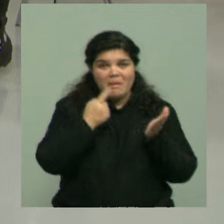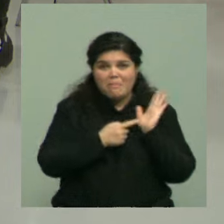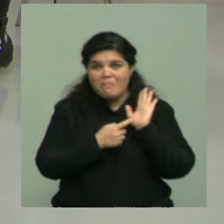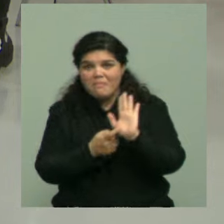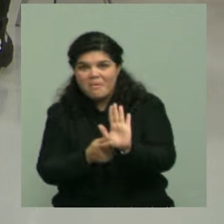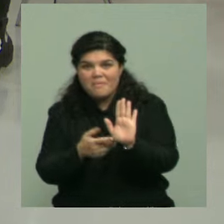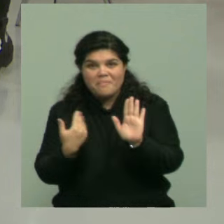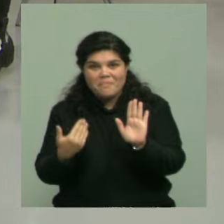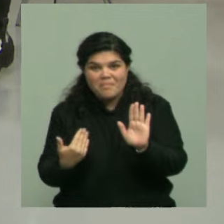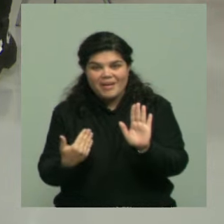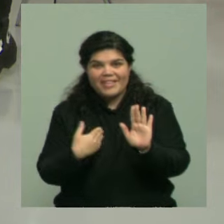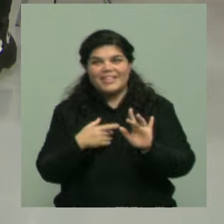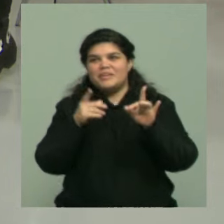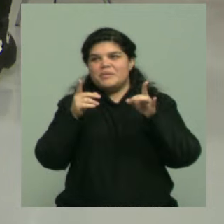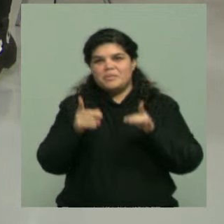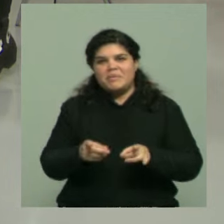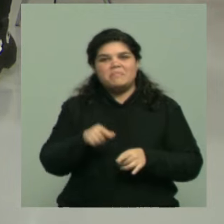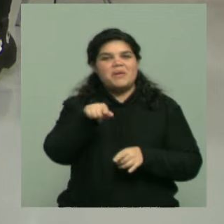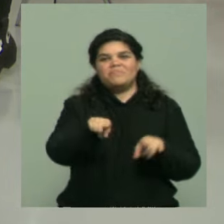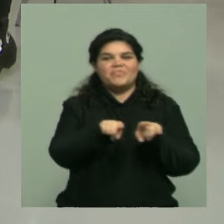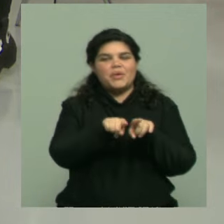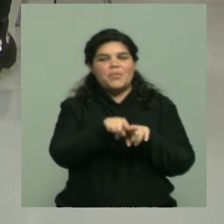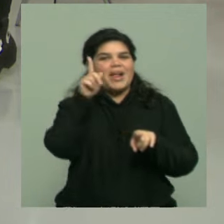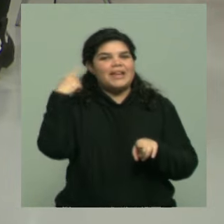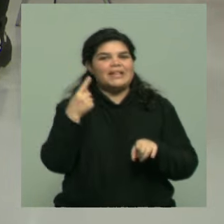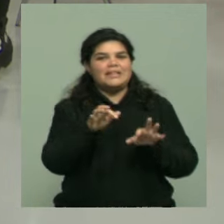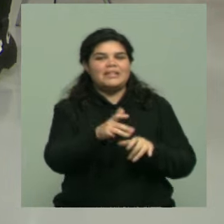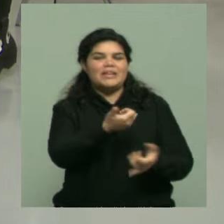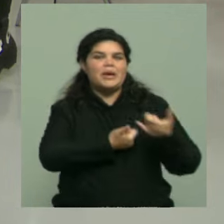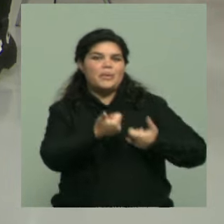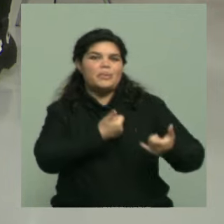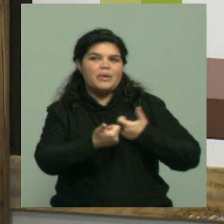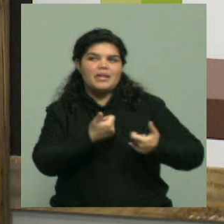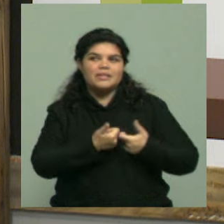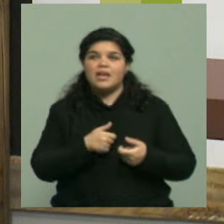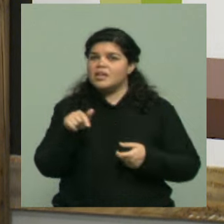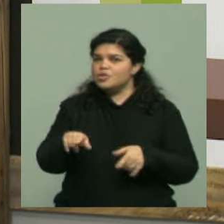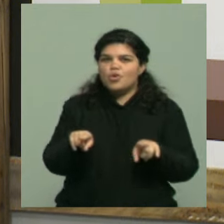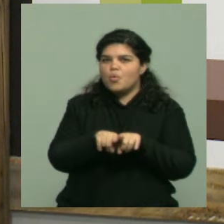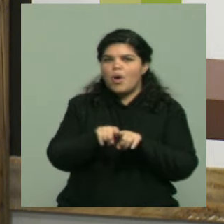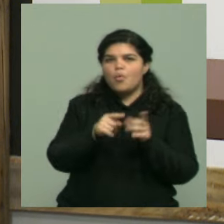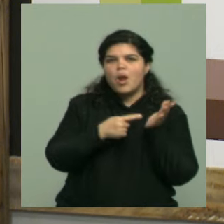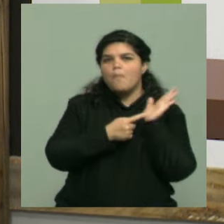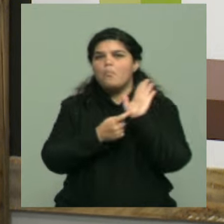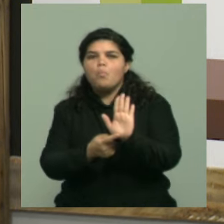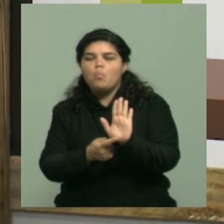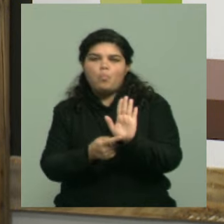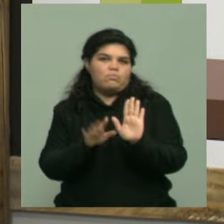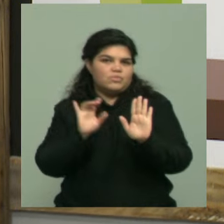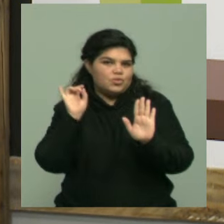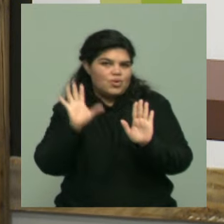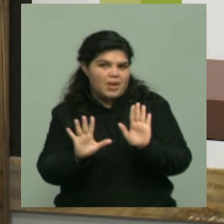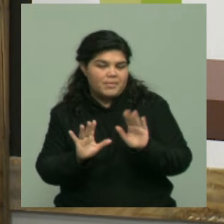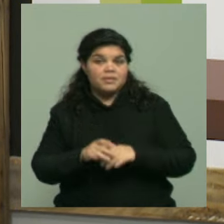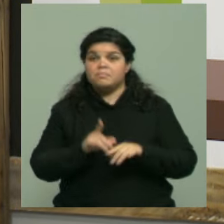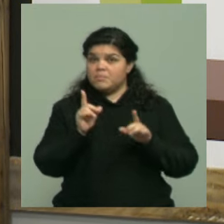bien está, en este caso la modalidad, como decías vos, Cristina, es especial porque es el taller volcado. Es una muestra. Ellos van, sí, a tener la obra, esto es lo que digo, el